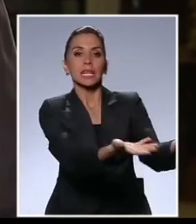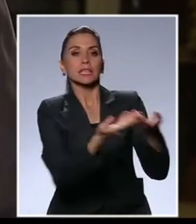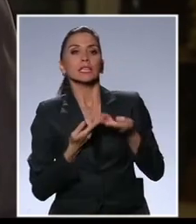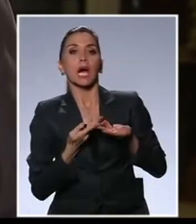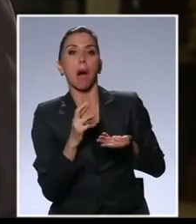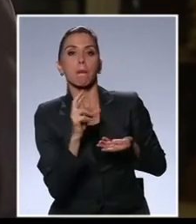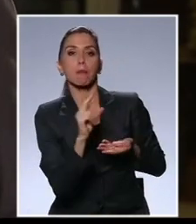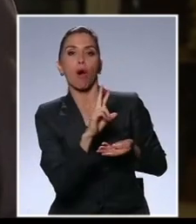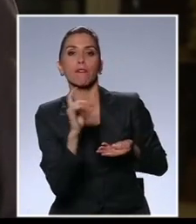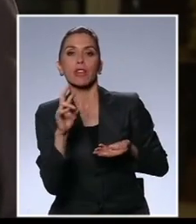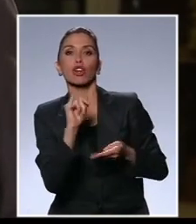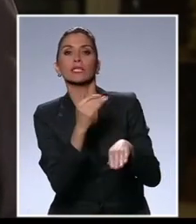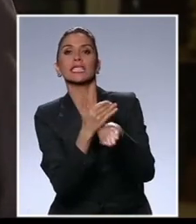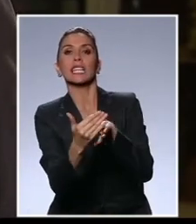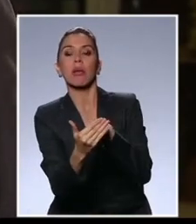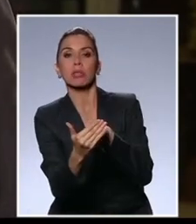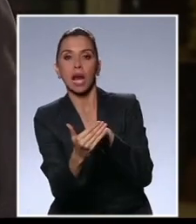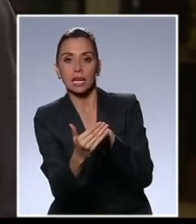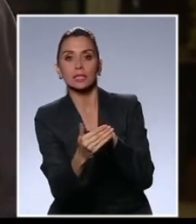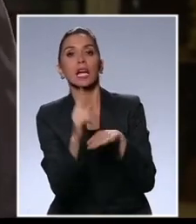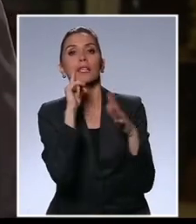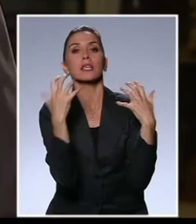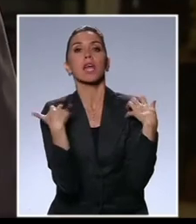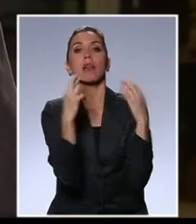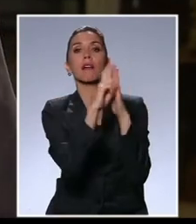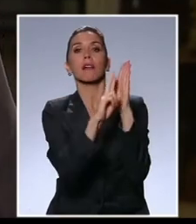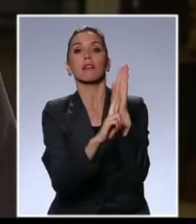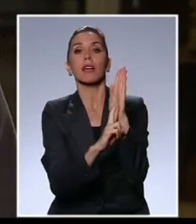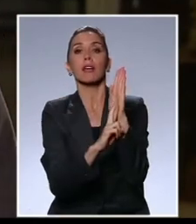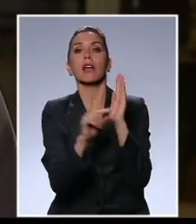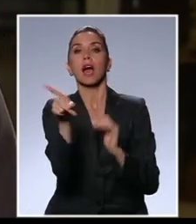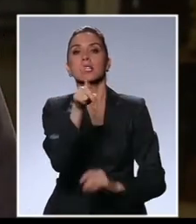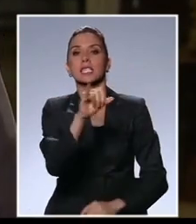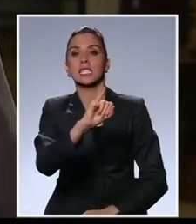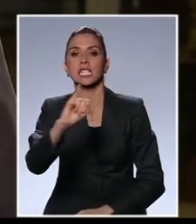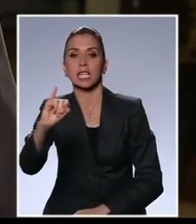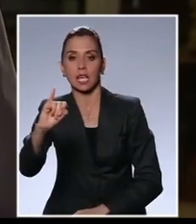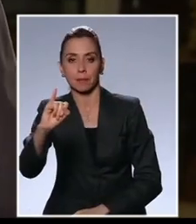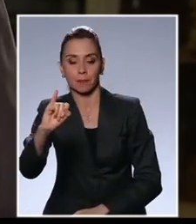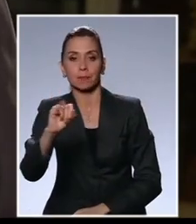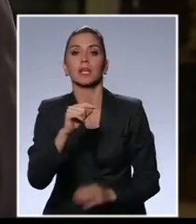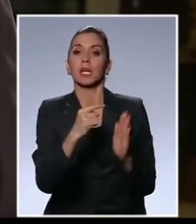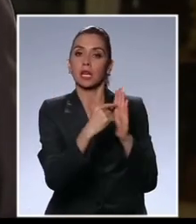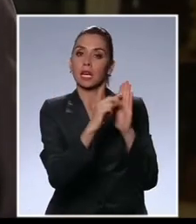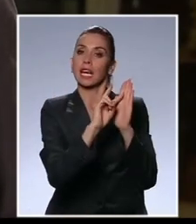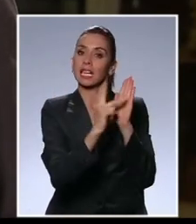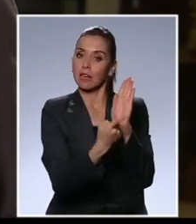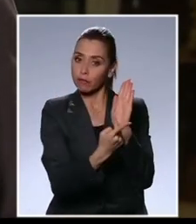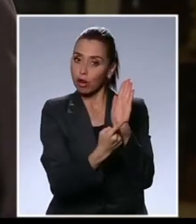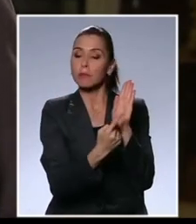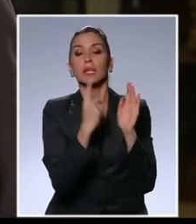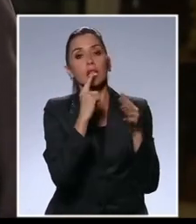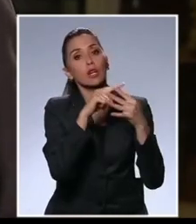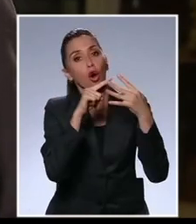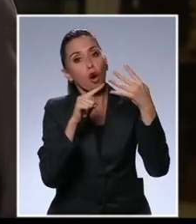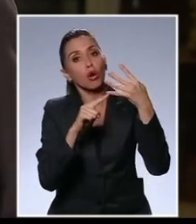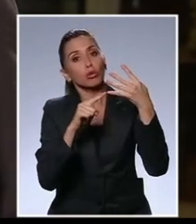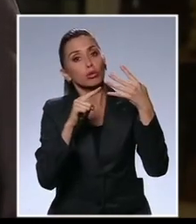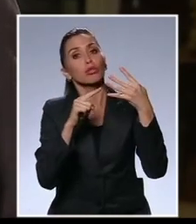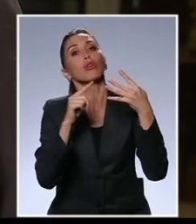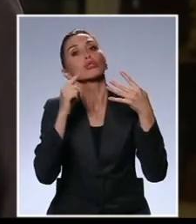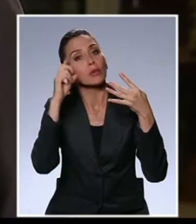retraso situación que regulará el servicio de impuestos internos la reforma también establece un conjunto de iniciativas